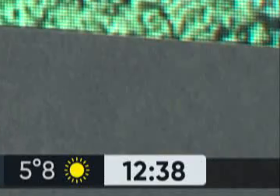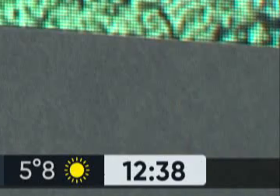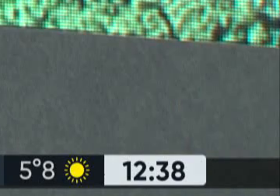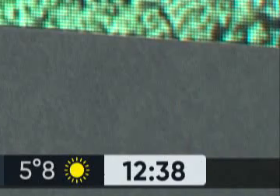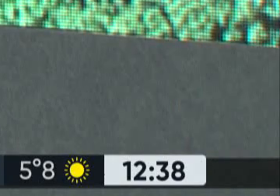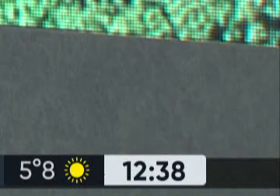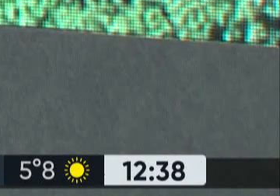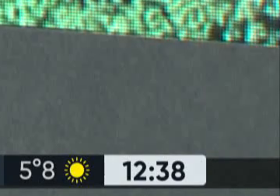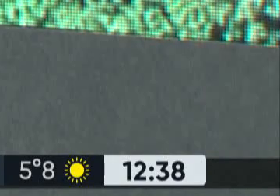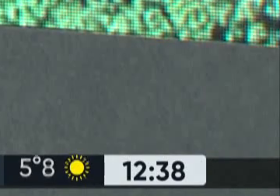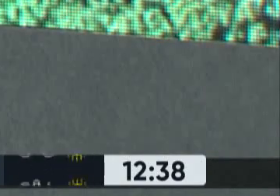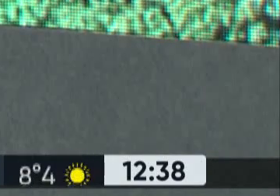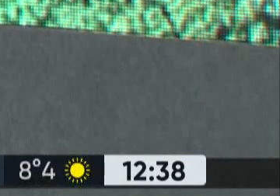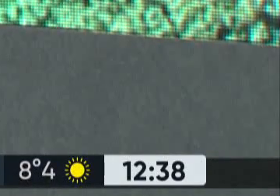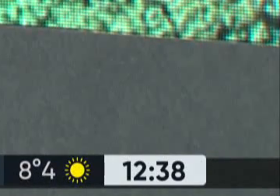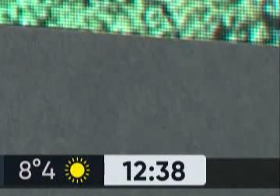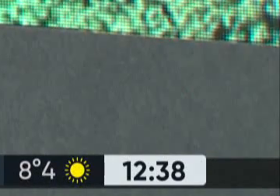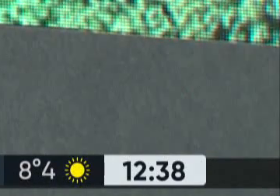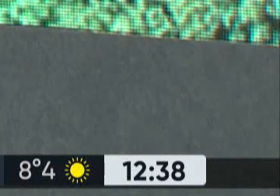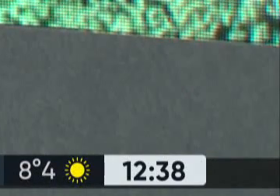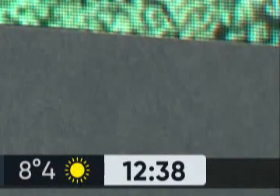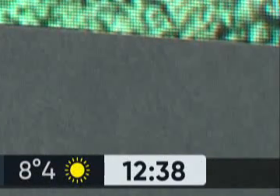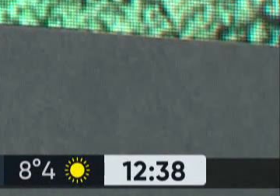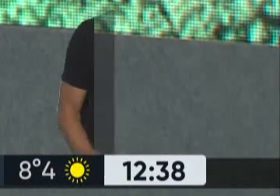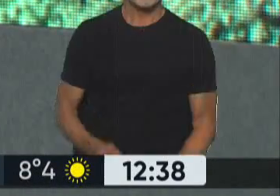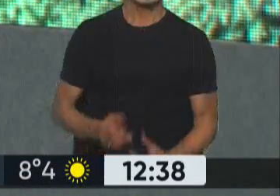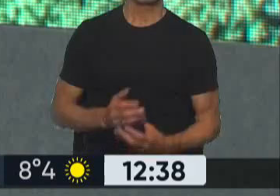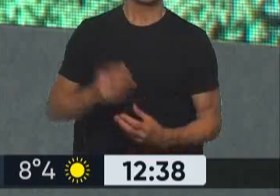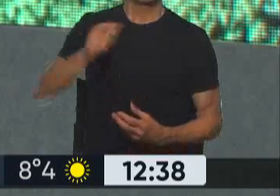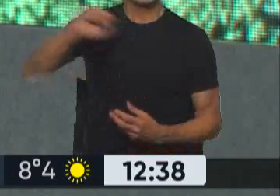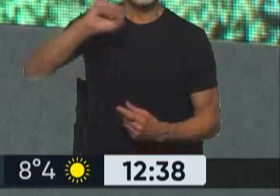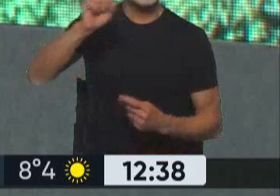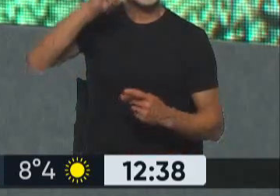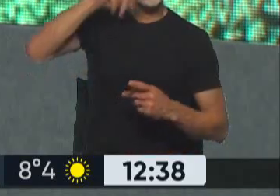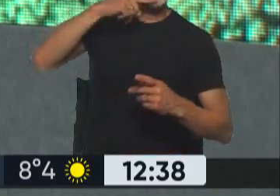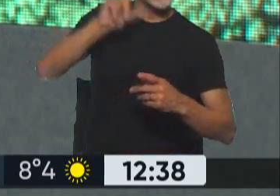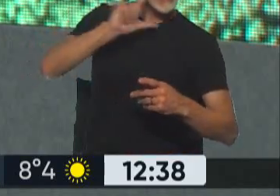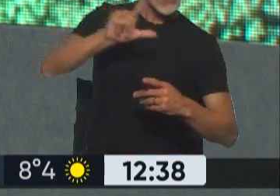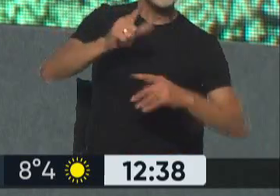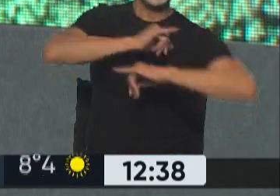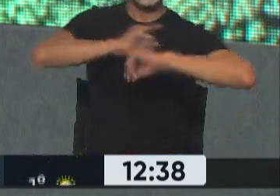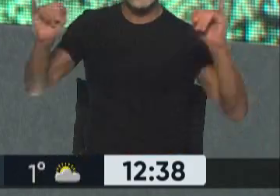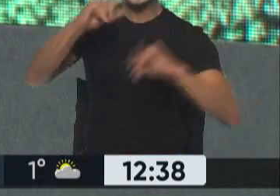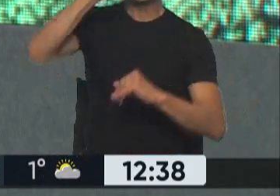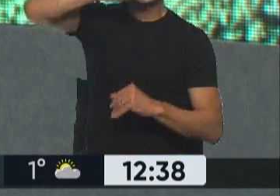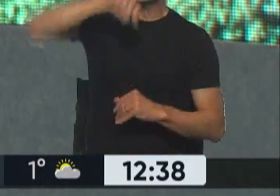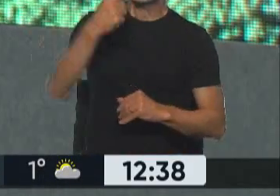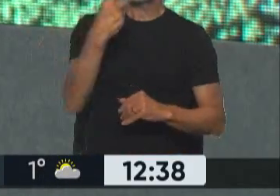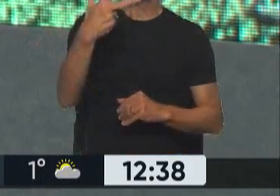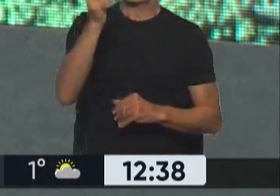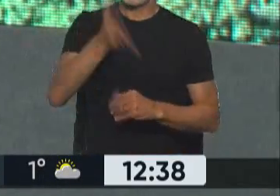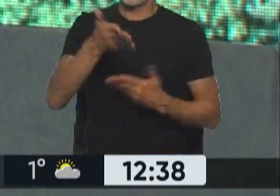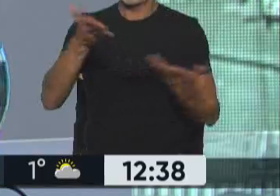se acaba de convencer los datos de la inflación en la ciudad de Buenos Aires del mes pasado decía del mes de julio 7,3% Este es el número